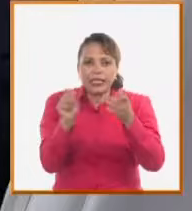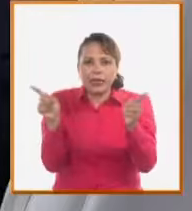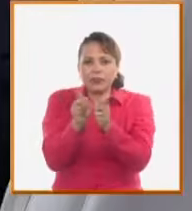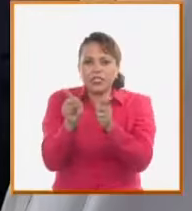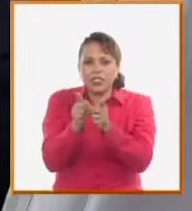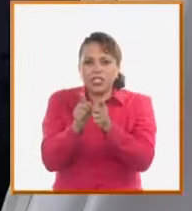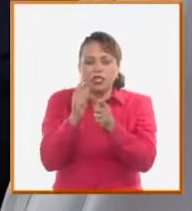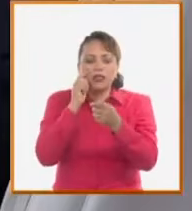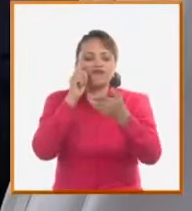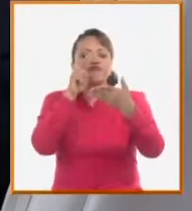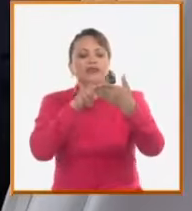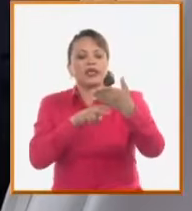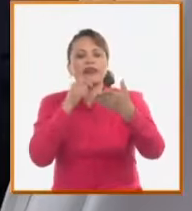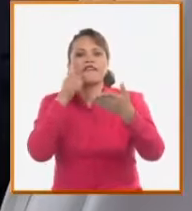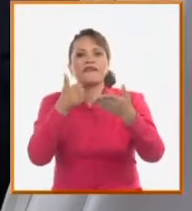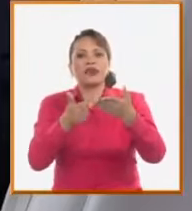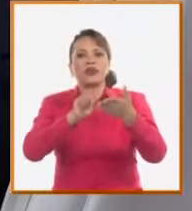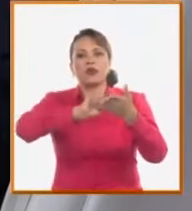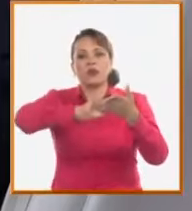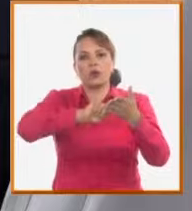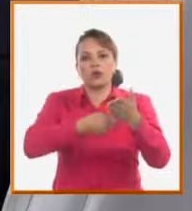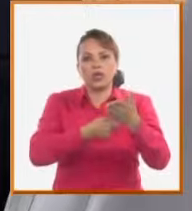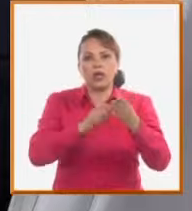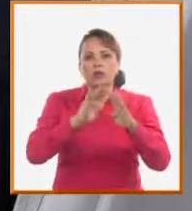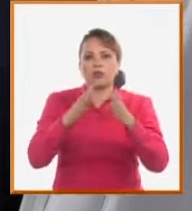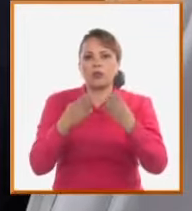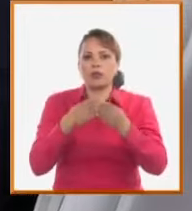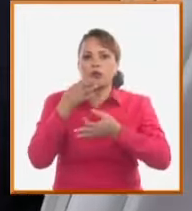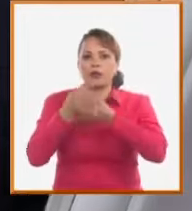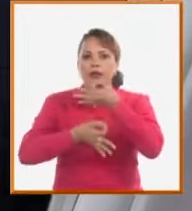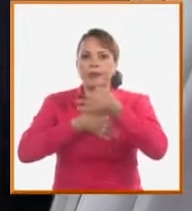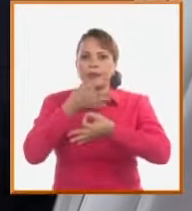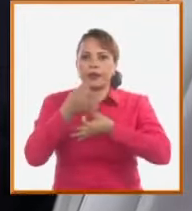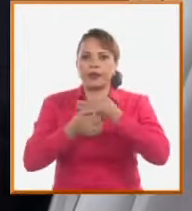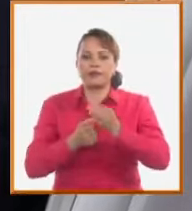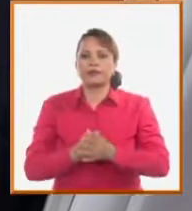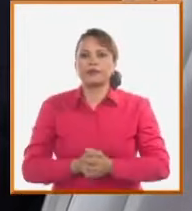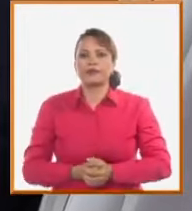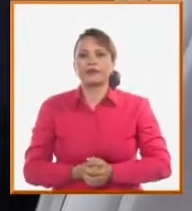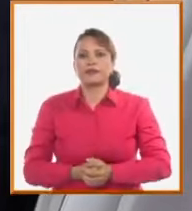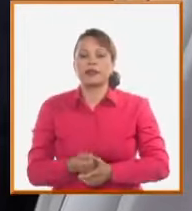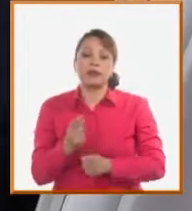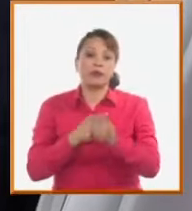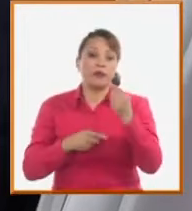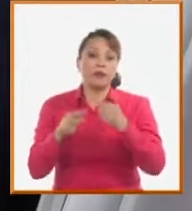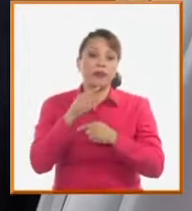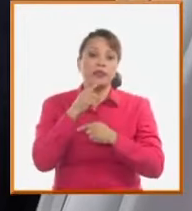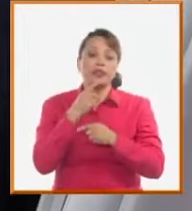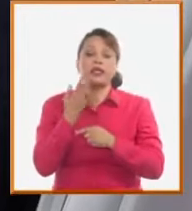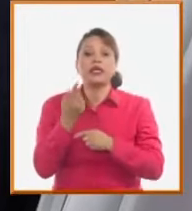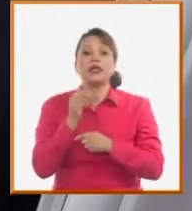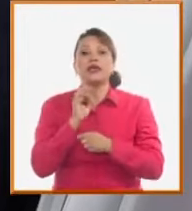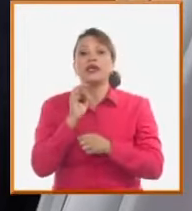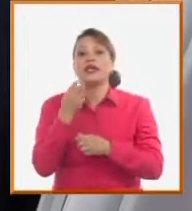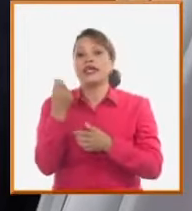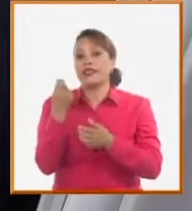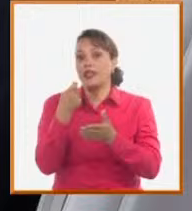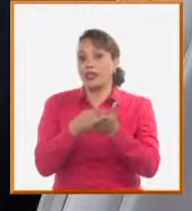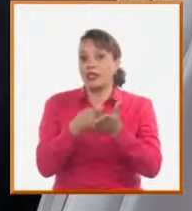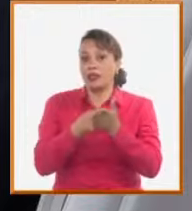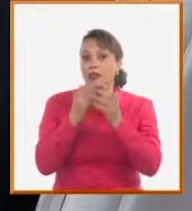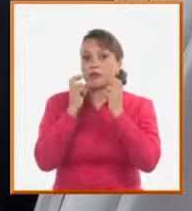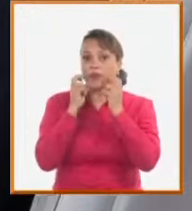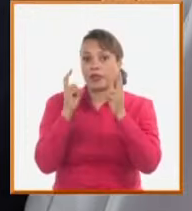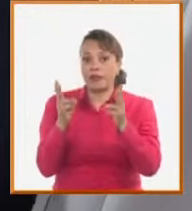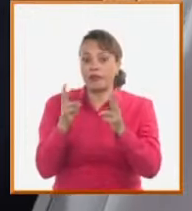contratando como servicio de seguro. Sobre todo cuando está hablando de un seguro de vida que va contra la persona, pero